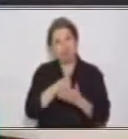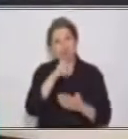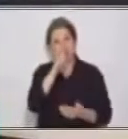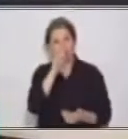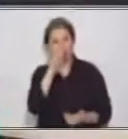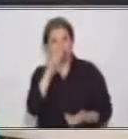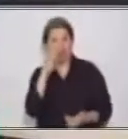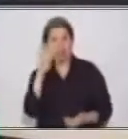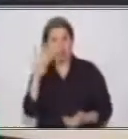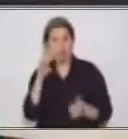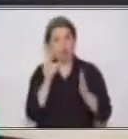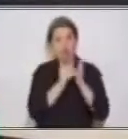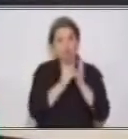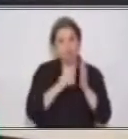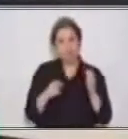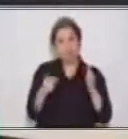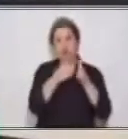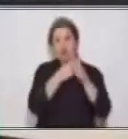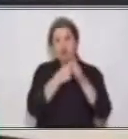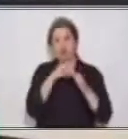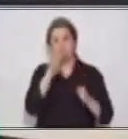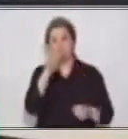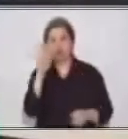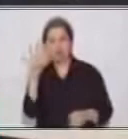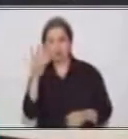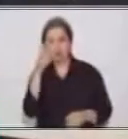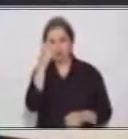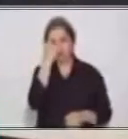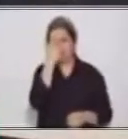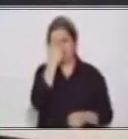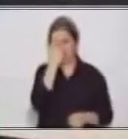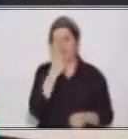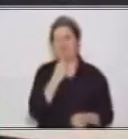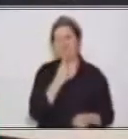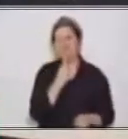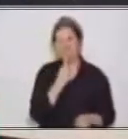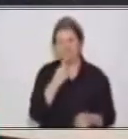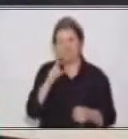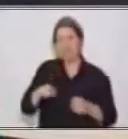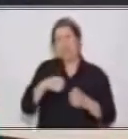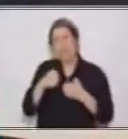50 centavos. Eso lo cobra por un día de entregas de zanahorias y apios.